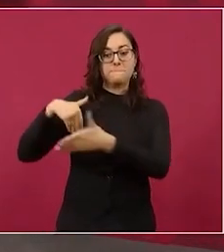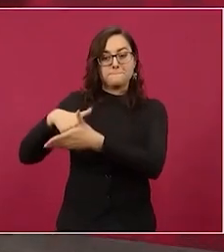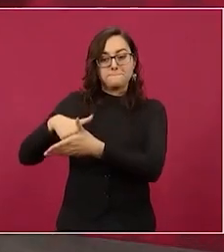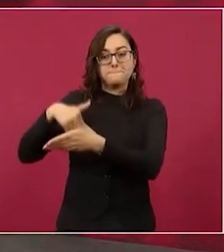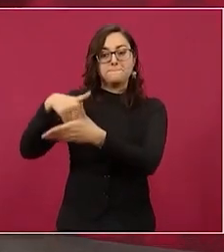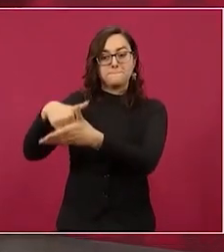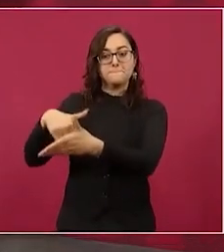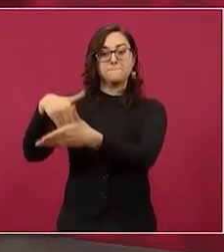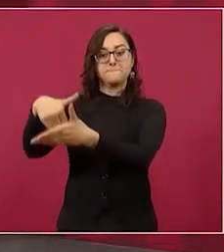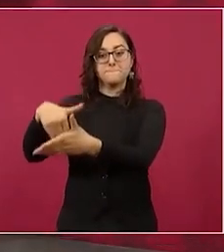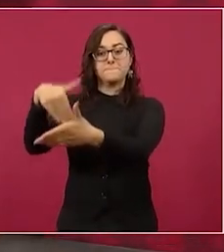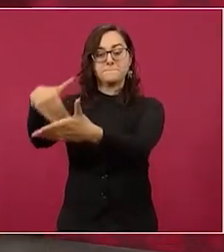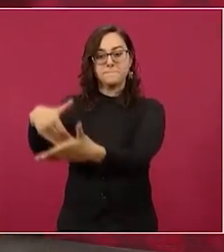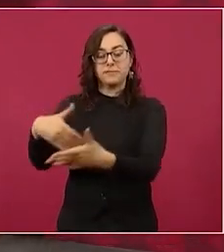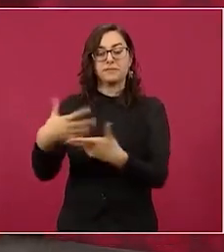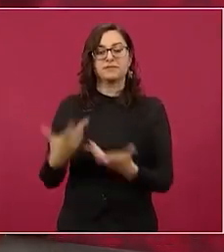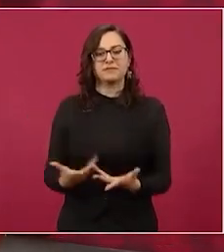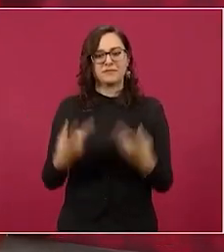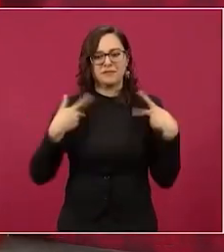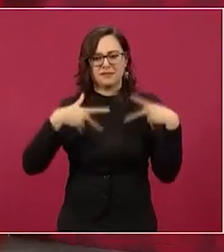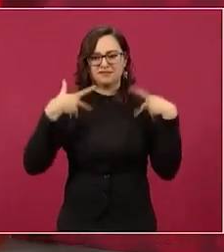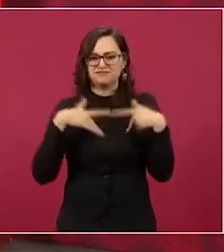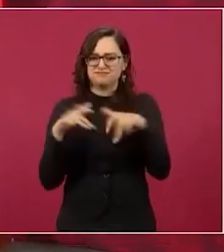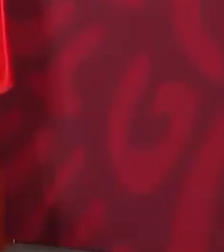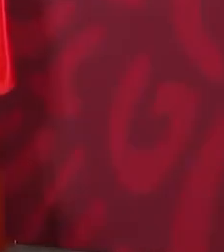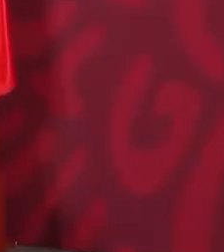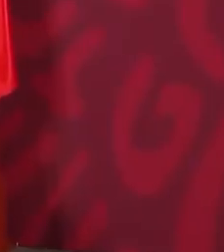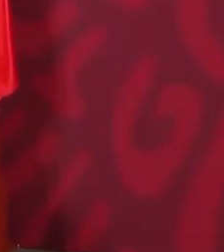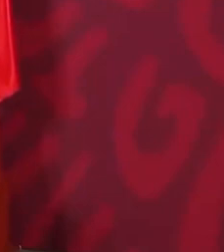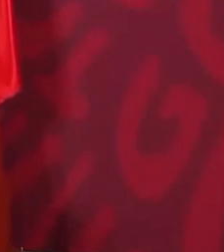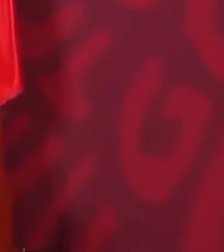se llevaron a cabo mítines,